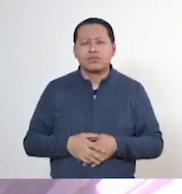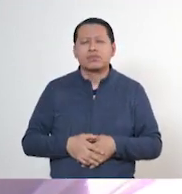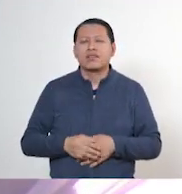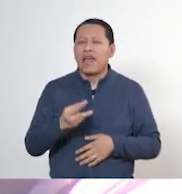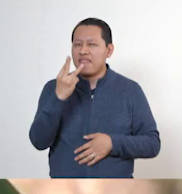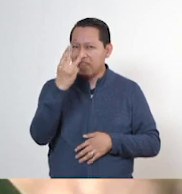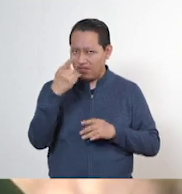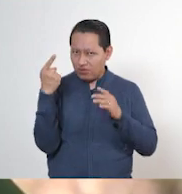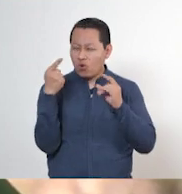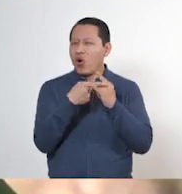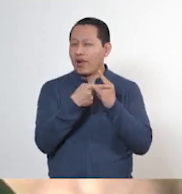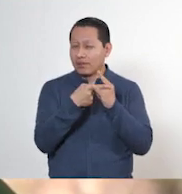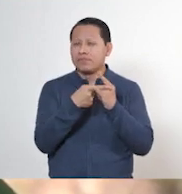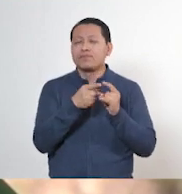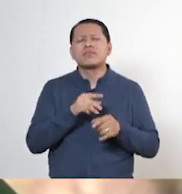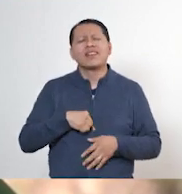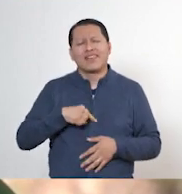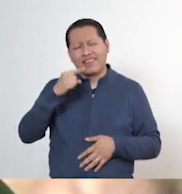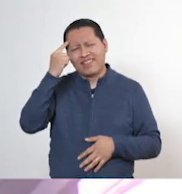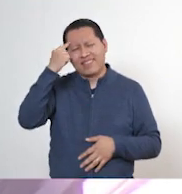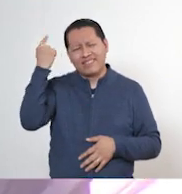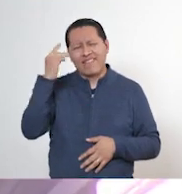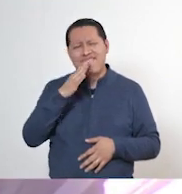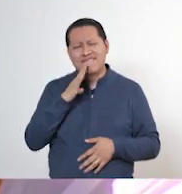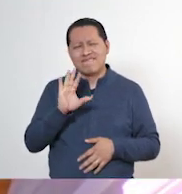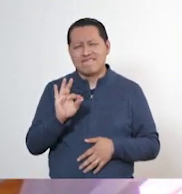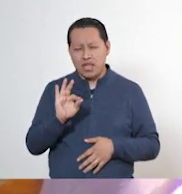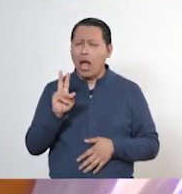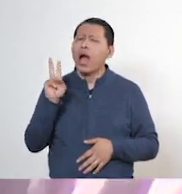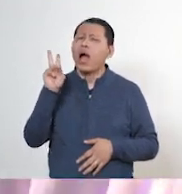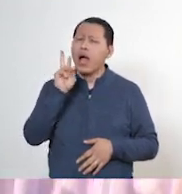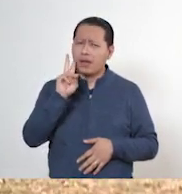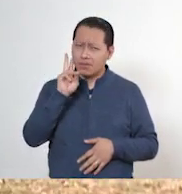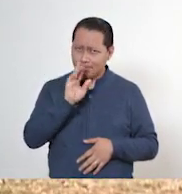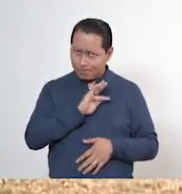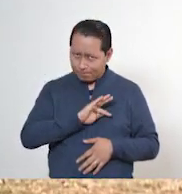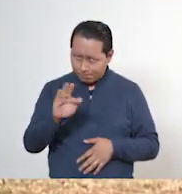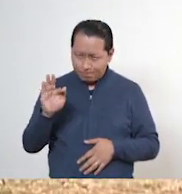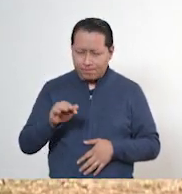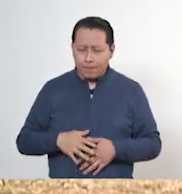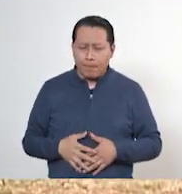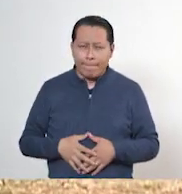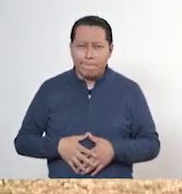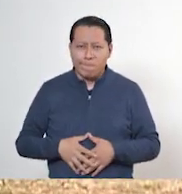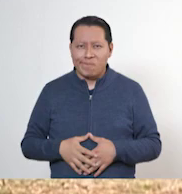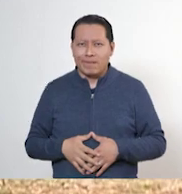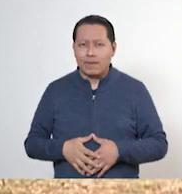A 3 goles. Va. Va. Más fácil para nosotros. Hay que verlo.